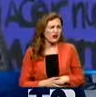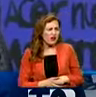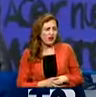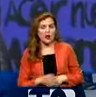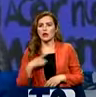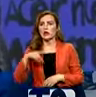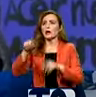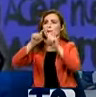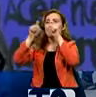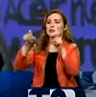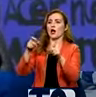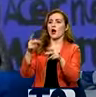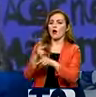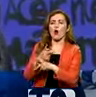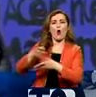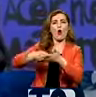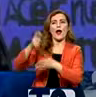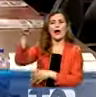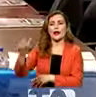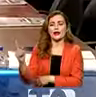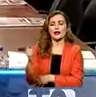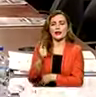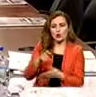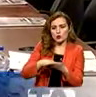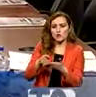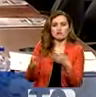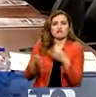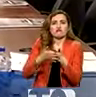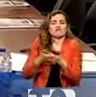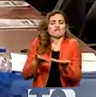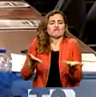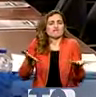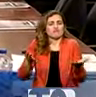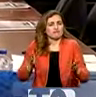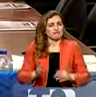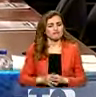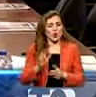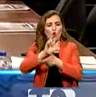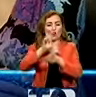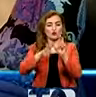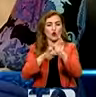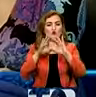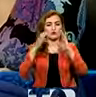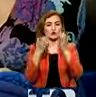se estaban haciendo para la producción de publicidad se han cerrado. En temas como la conformación del Cordicom, la